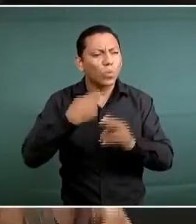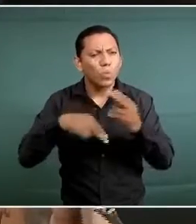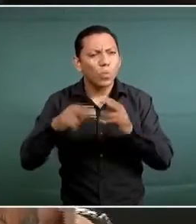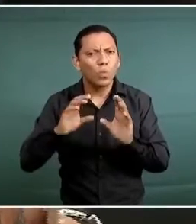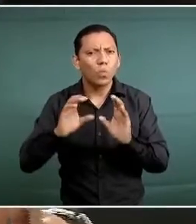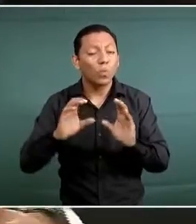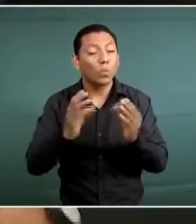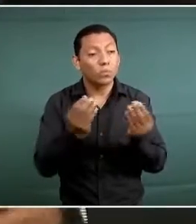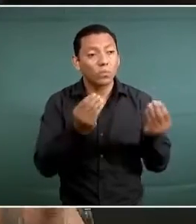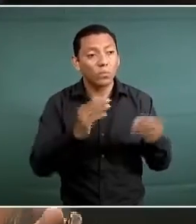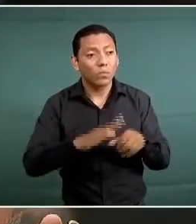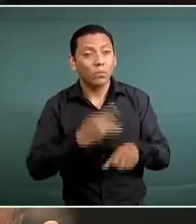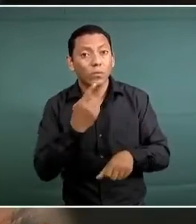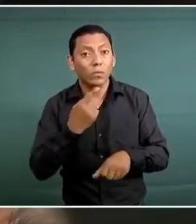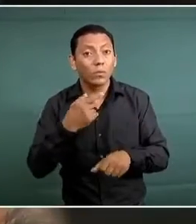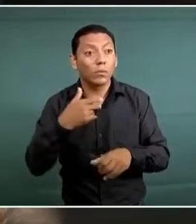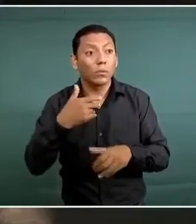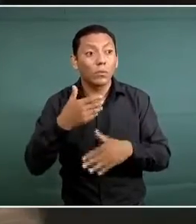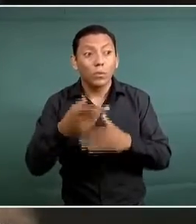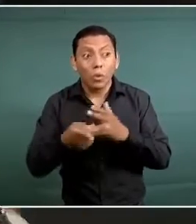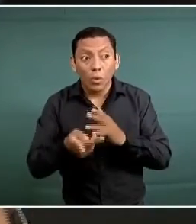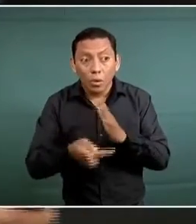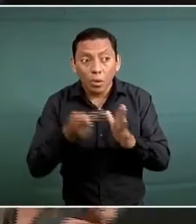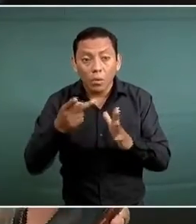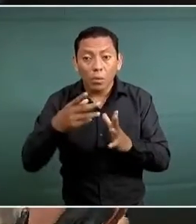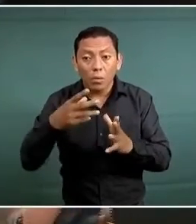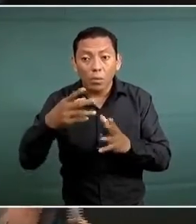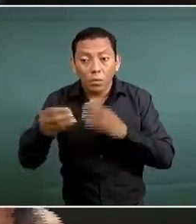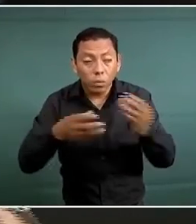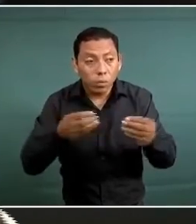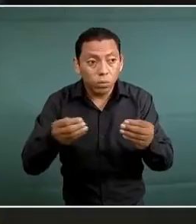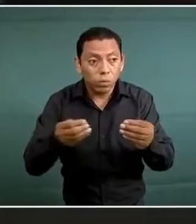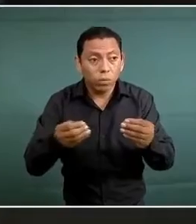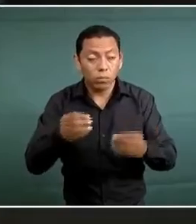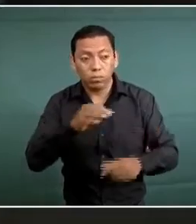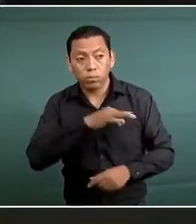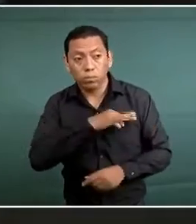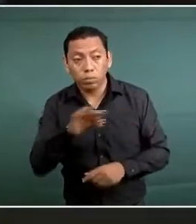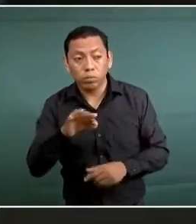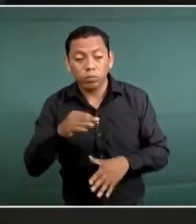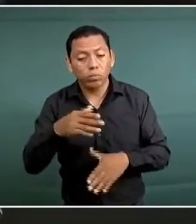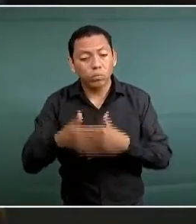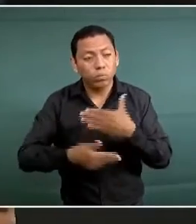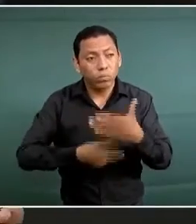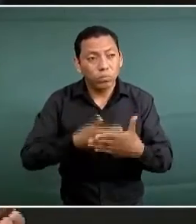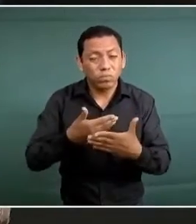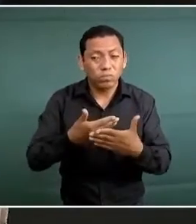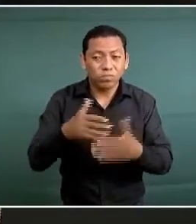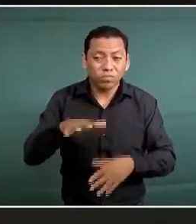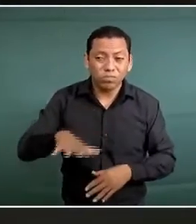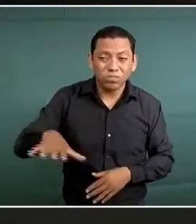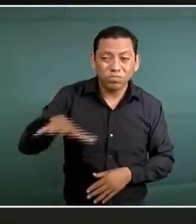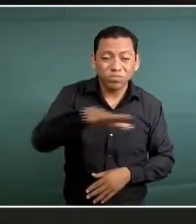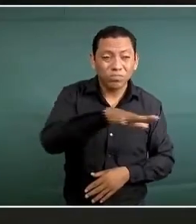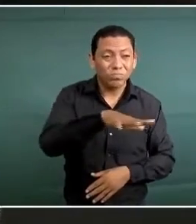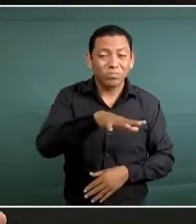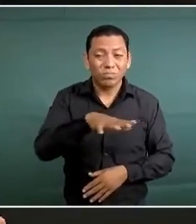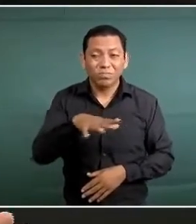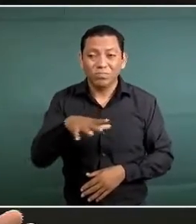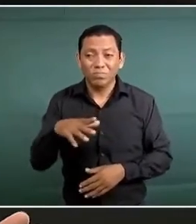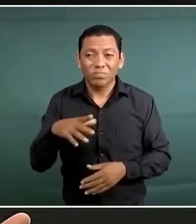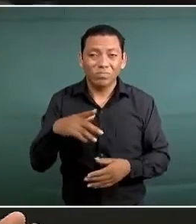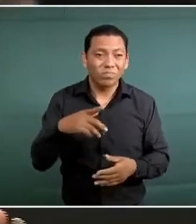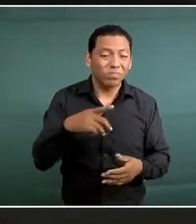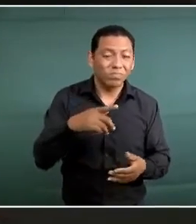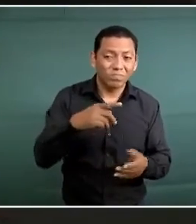porque esto puede traer un rebrote en los contagios y a la vez puede generar una un panorama mucho más negro en los